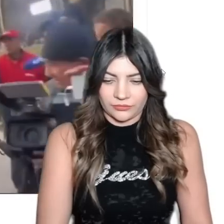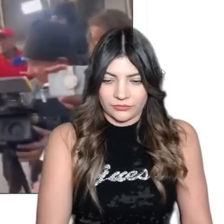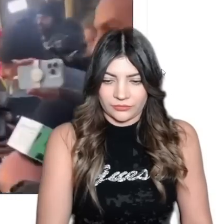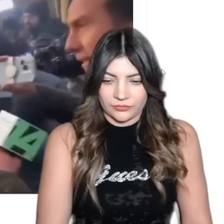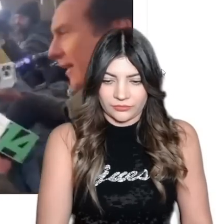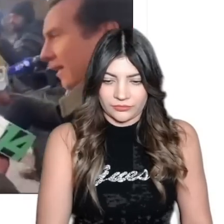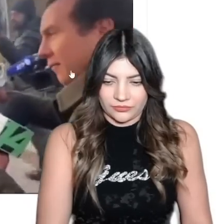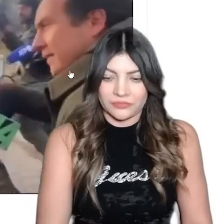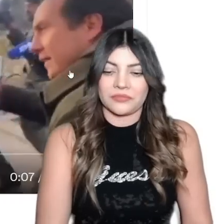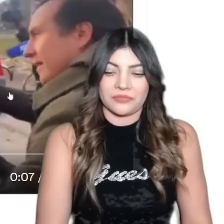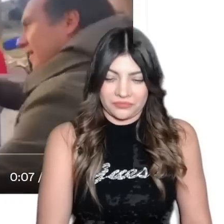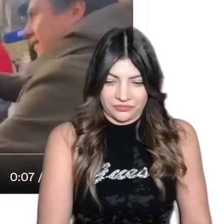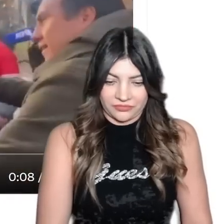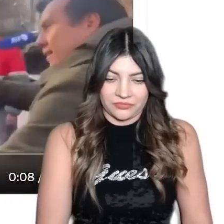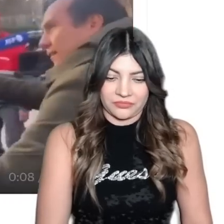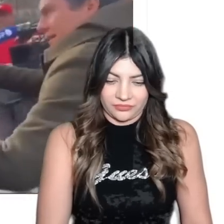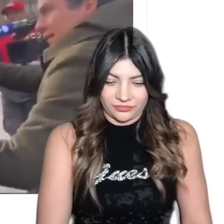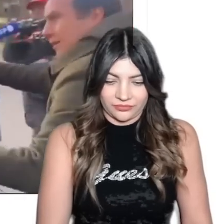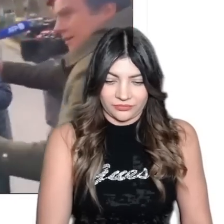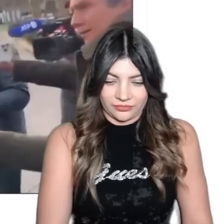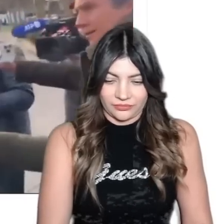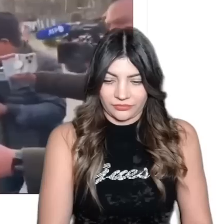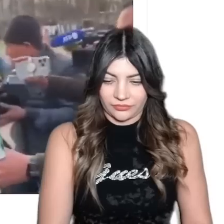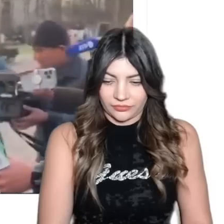Mentira es parte de la estrategia de la defensa.